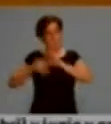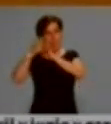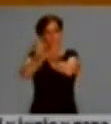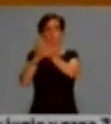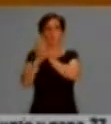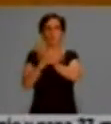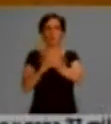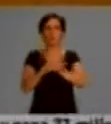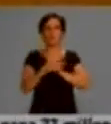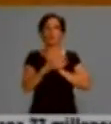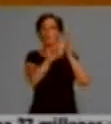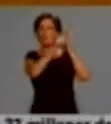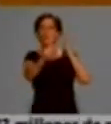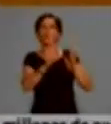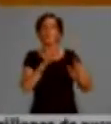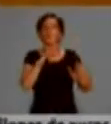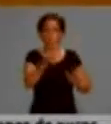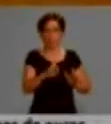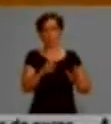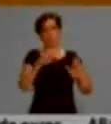y para explicarle las razones por las que tiene que hacerlo.